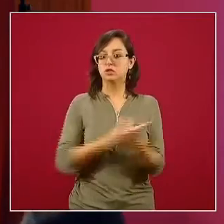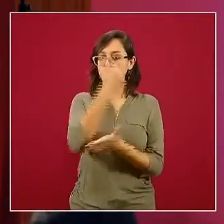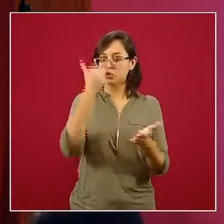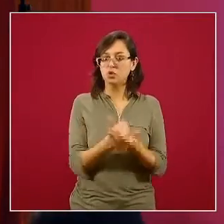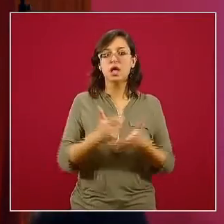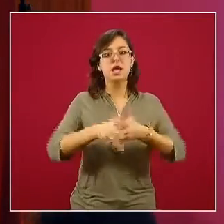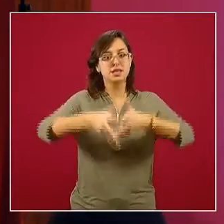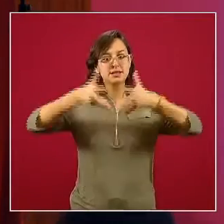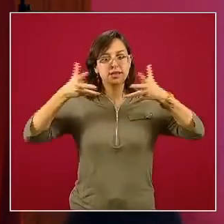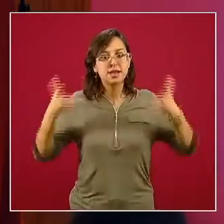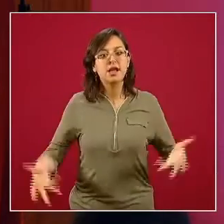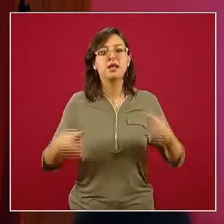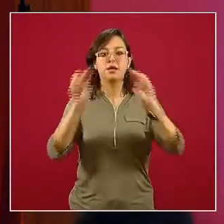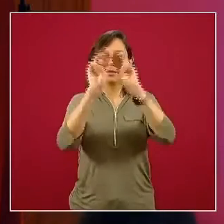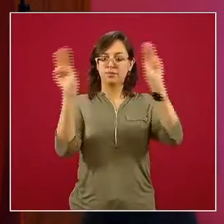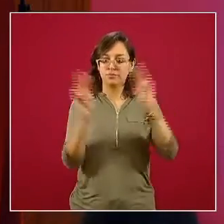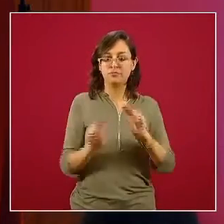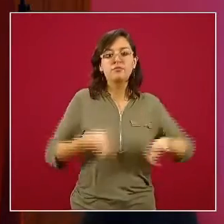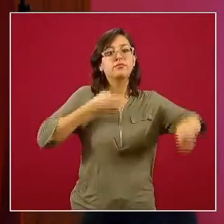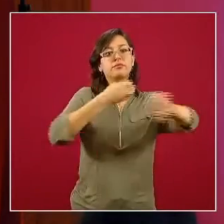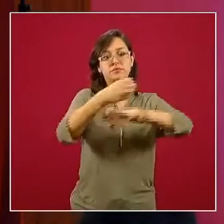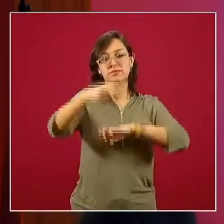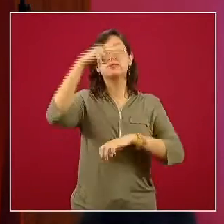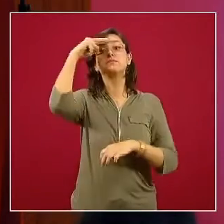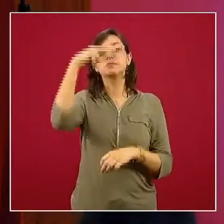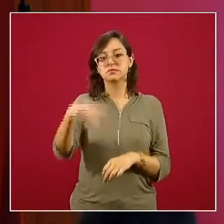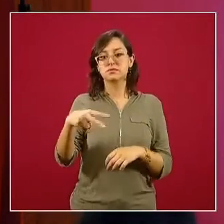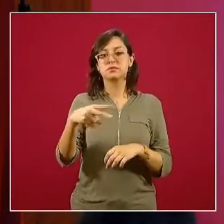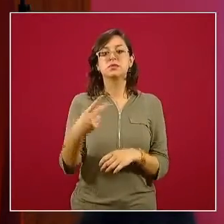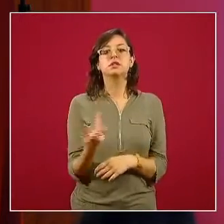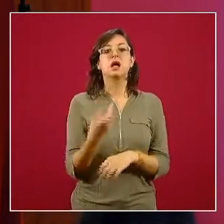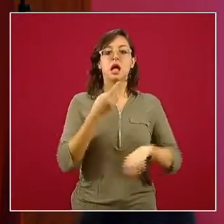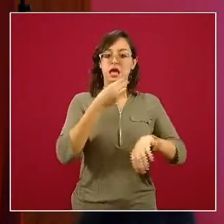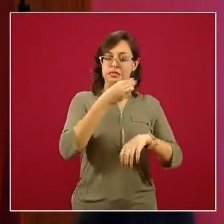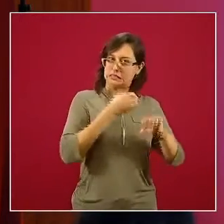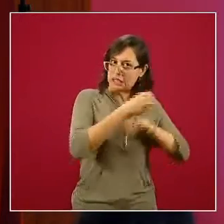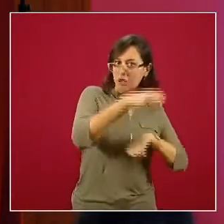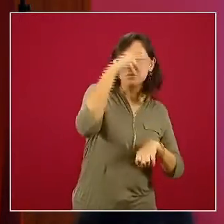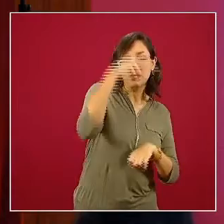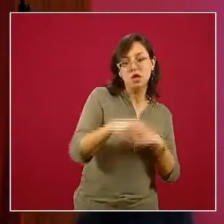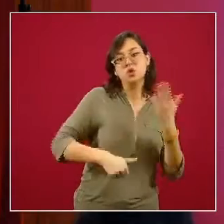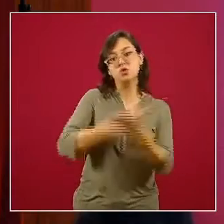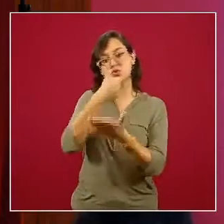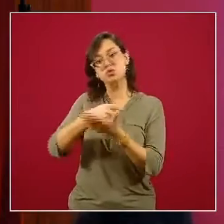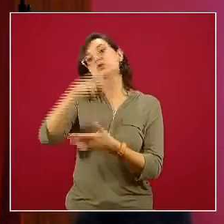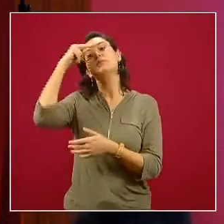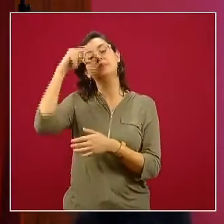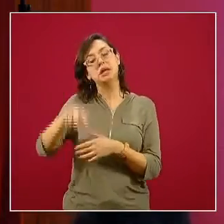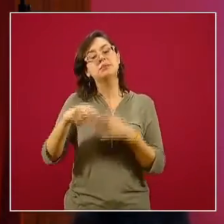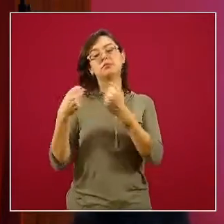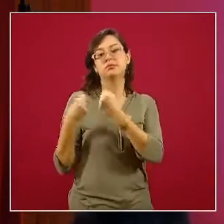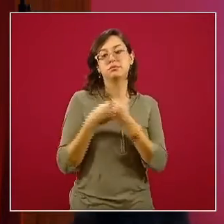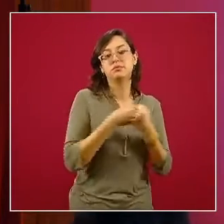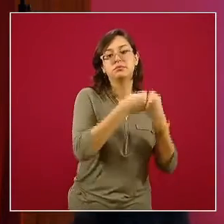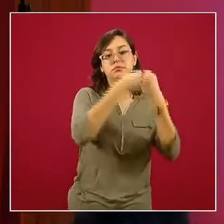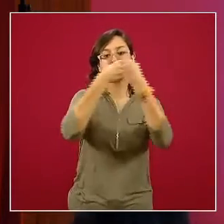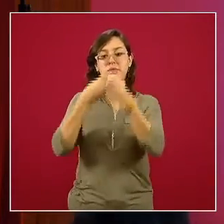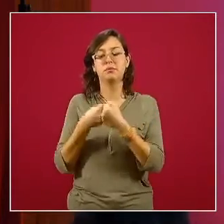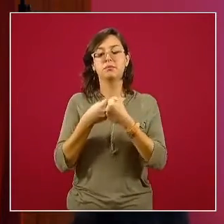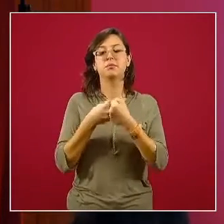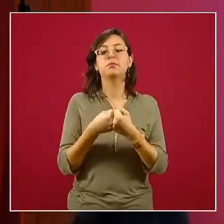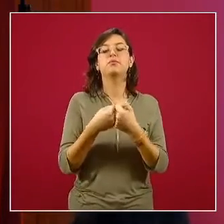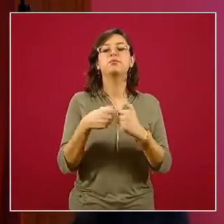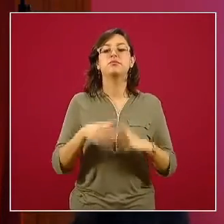zona metropolitana del Valle de México. Esto incluye los municipios conurbados del Valle de México que están en el Estado de México, la Ciudad